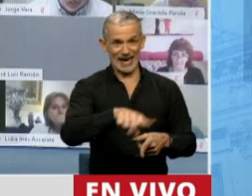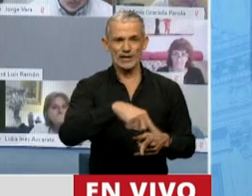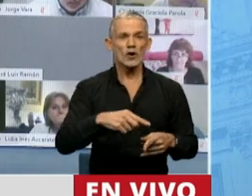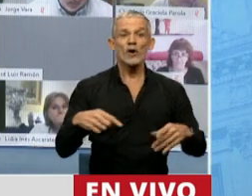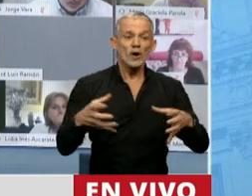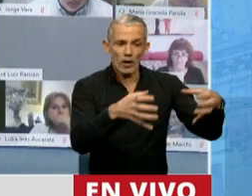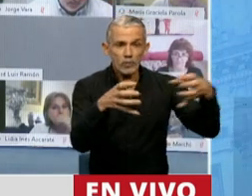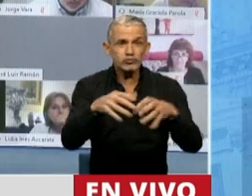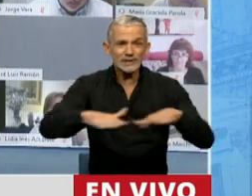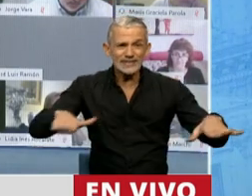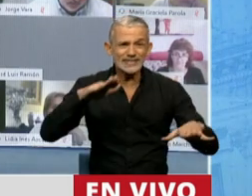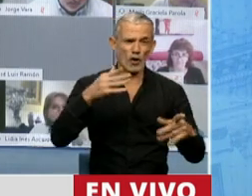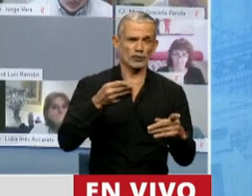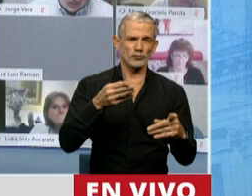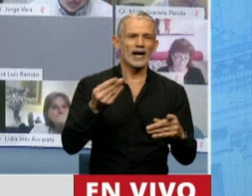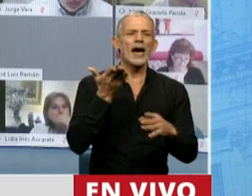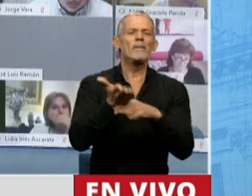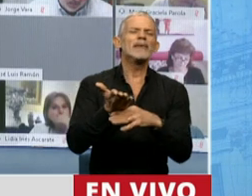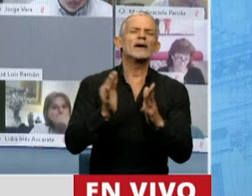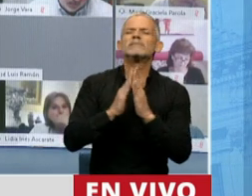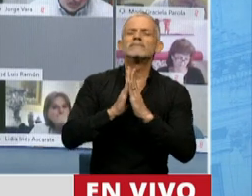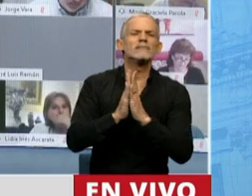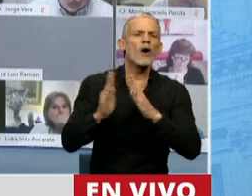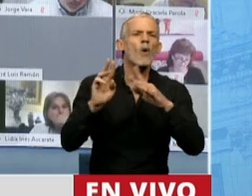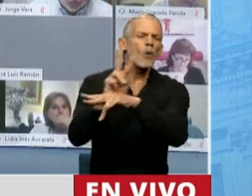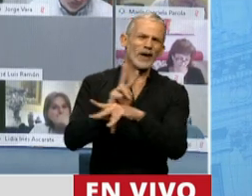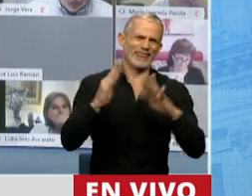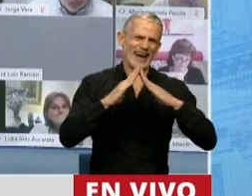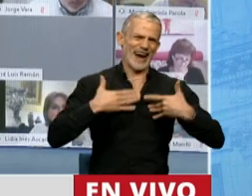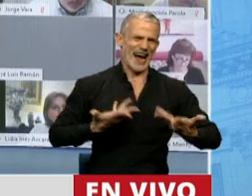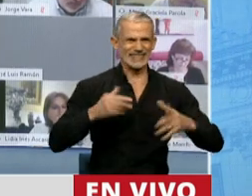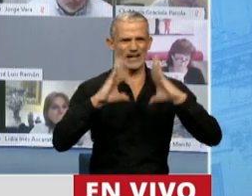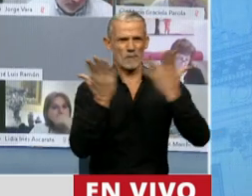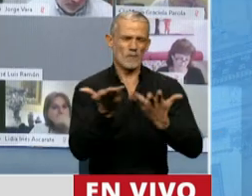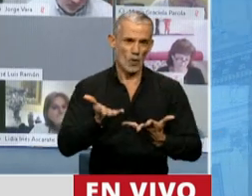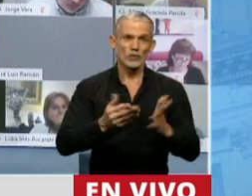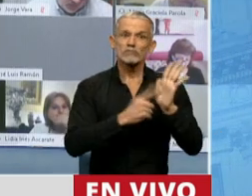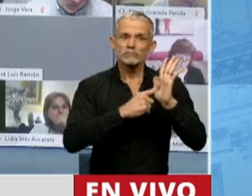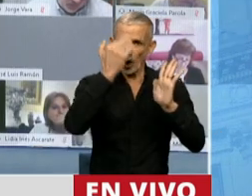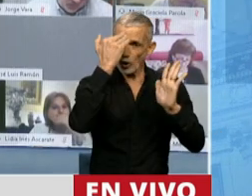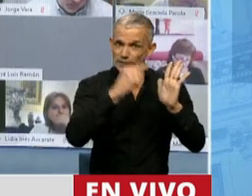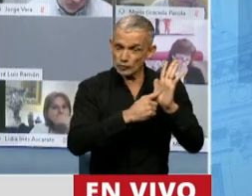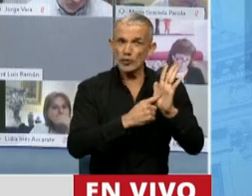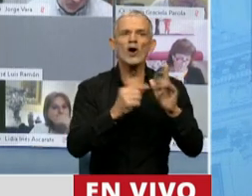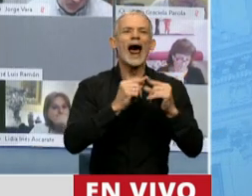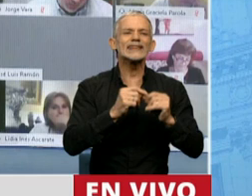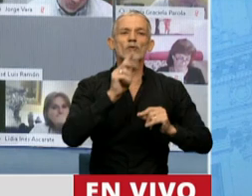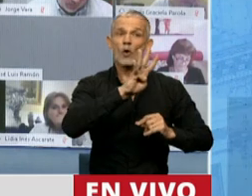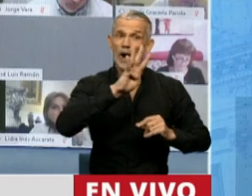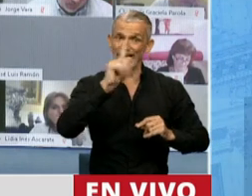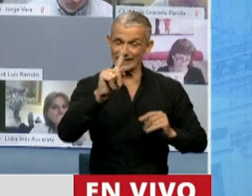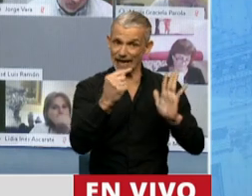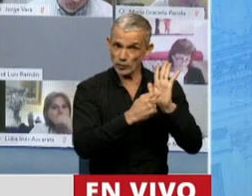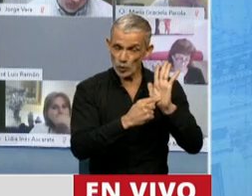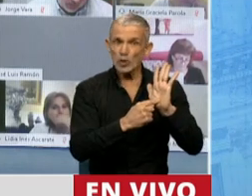generación que pide que cuidemos la casa común que entendamos ese mandato del artículo 41